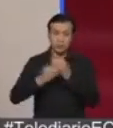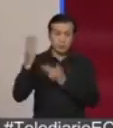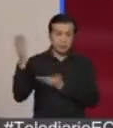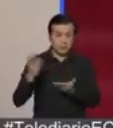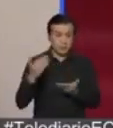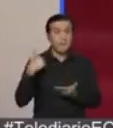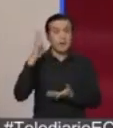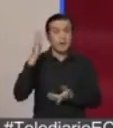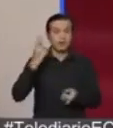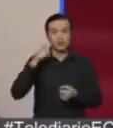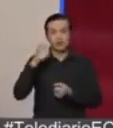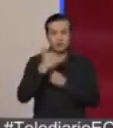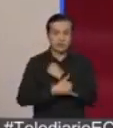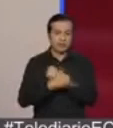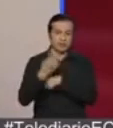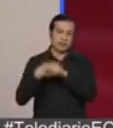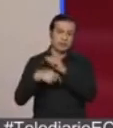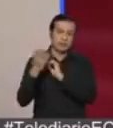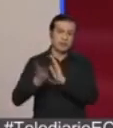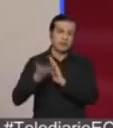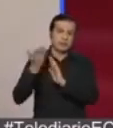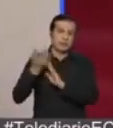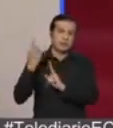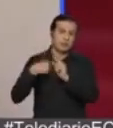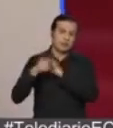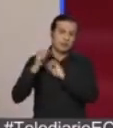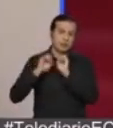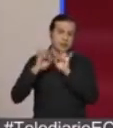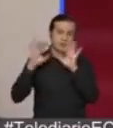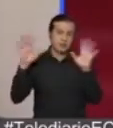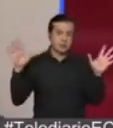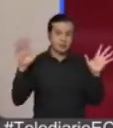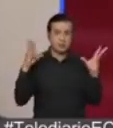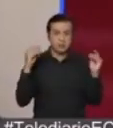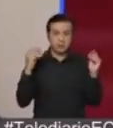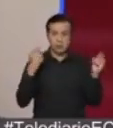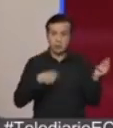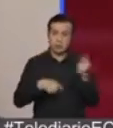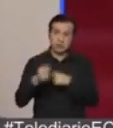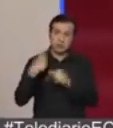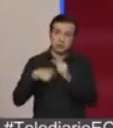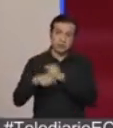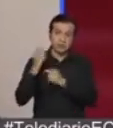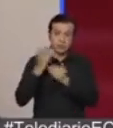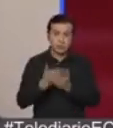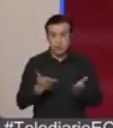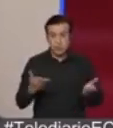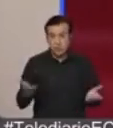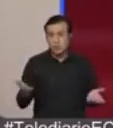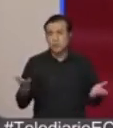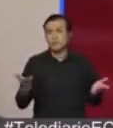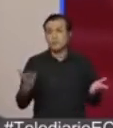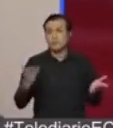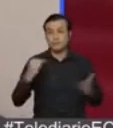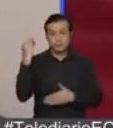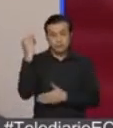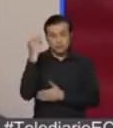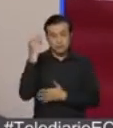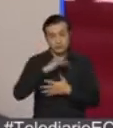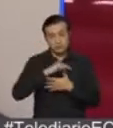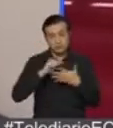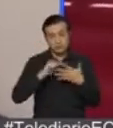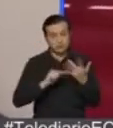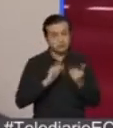que importamos. Son productos elaborados también en su mayoría, algunos insumos para industrias y demás.